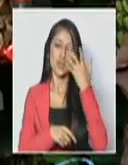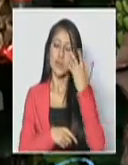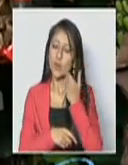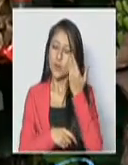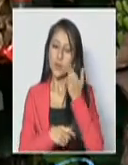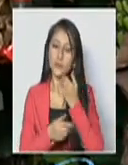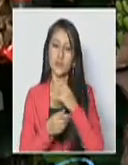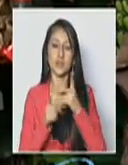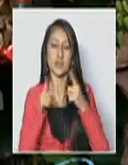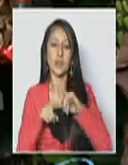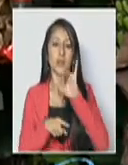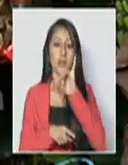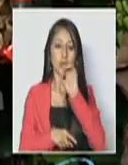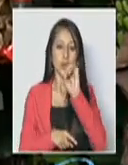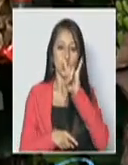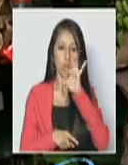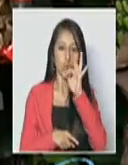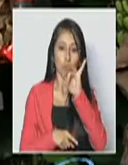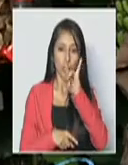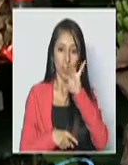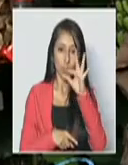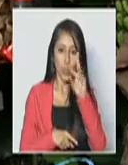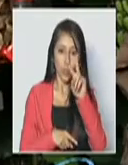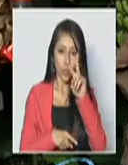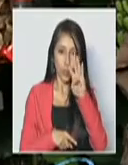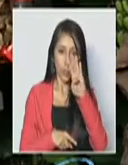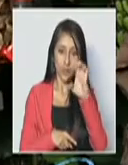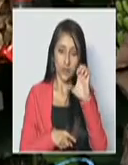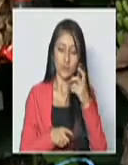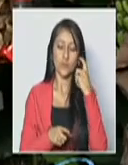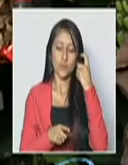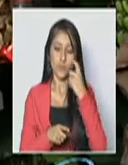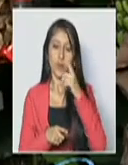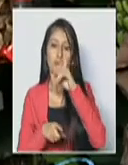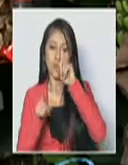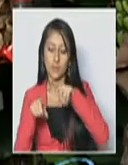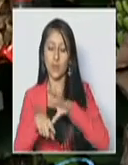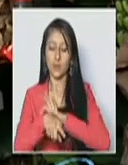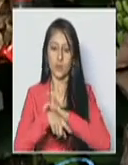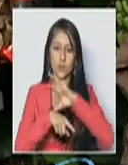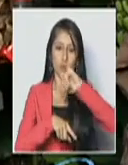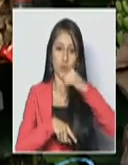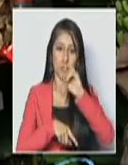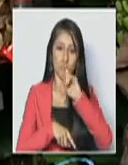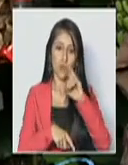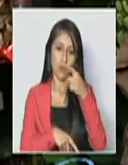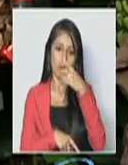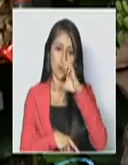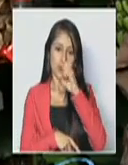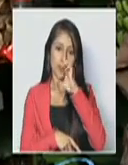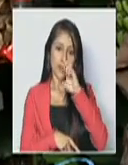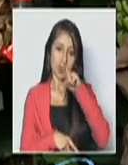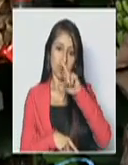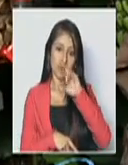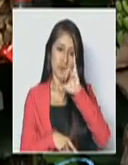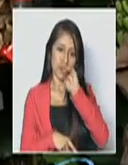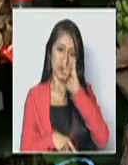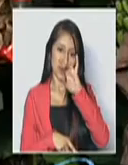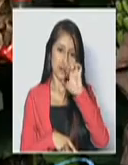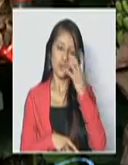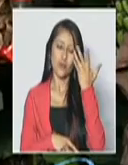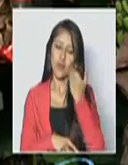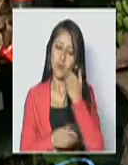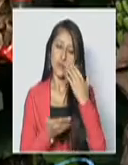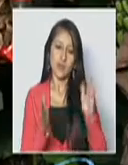en youtube están grabados todos estos programas buscando jorge enrique rojas que hice no y que nos sigan por favor